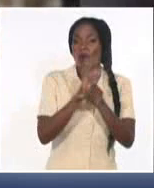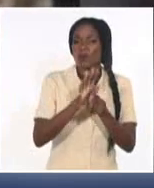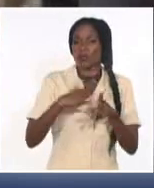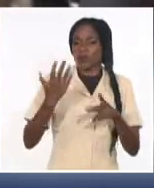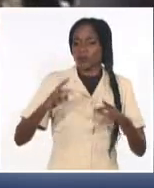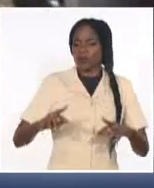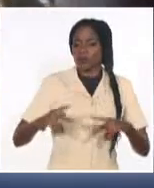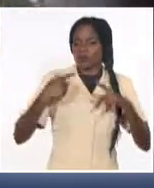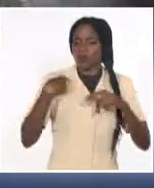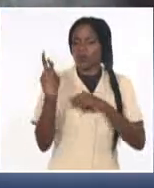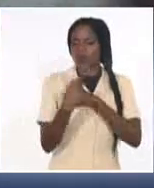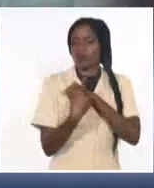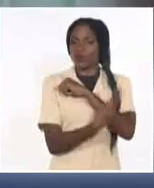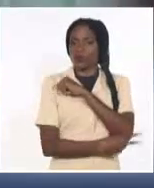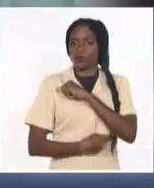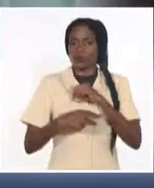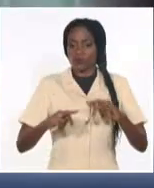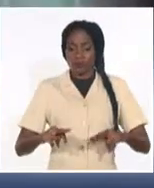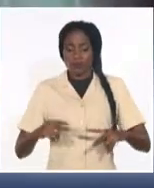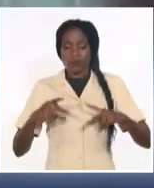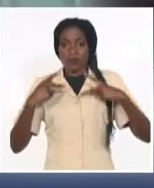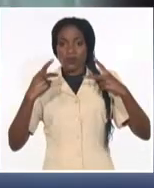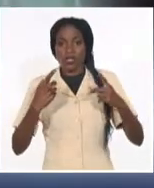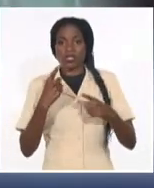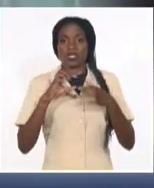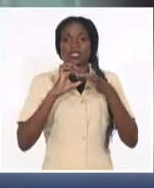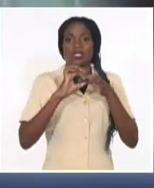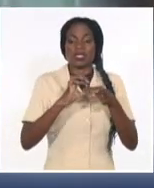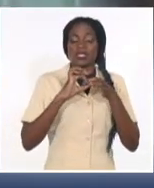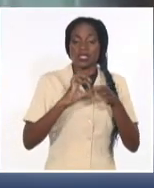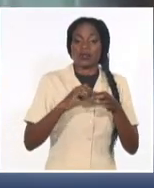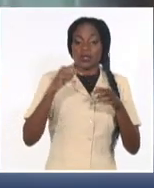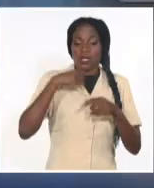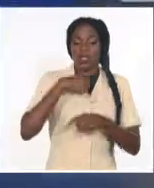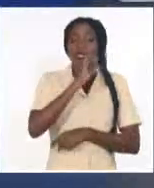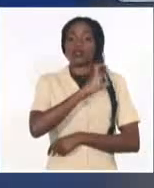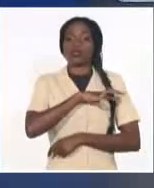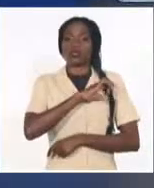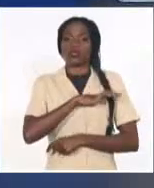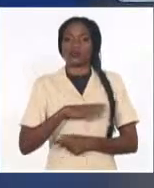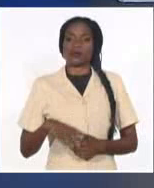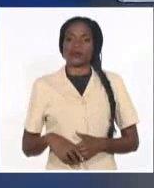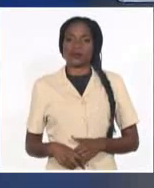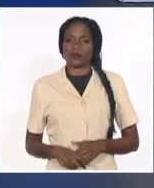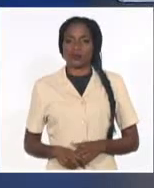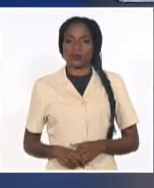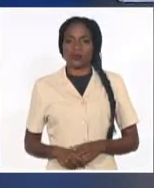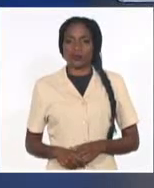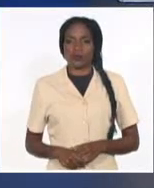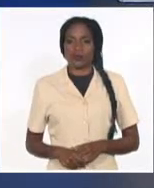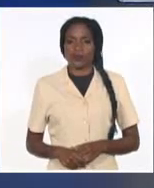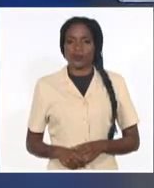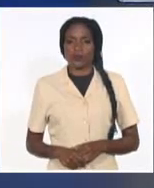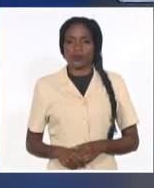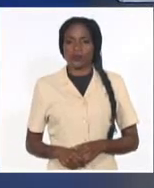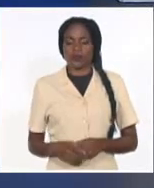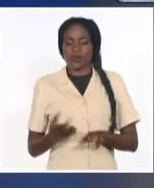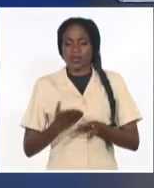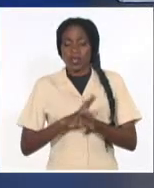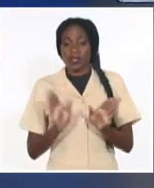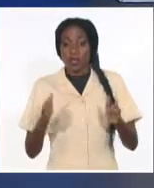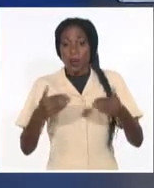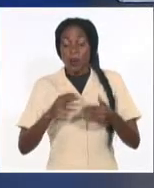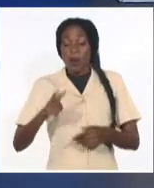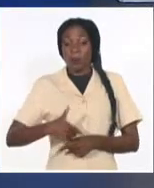reconstruir nuestro país, rescatándolo de la grave crisis que enfrentamos. Y cierro informándole que el presidente de Venezuela,